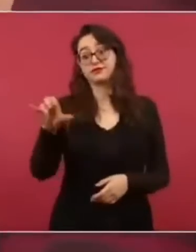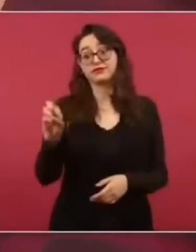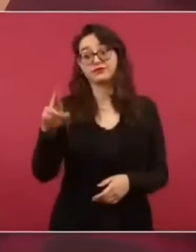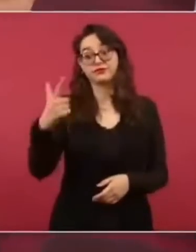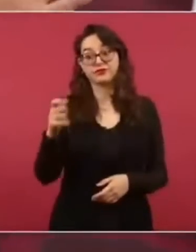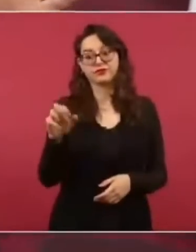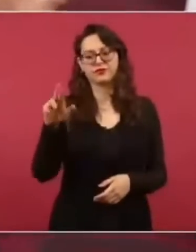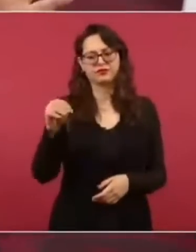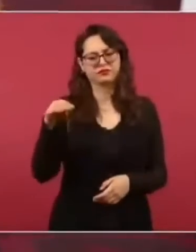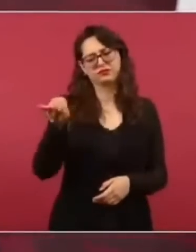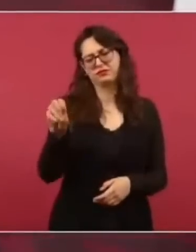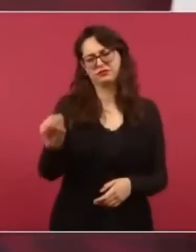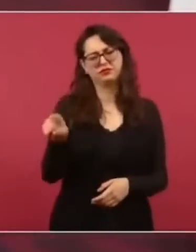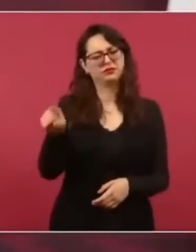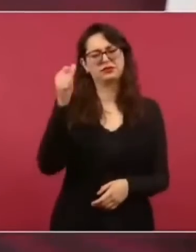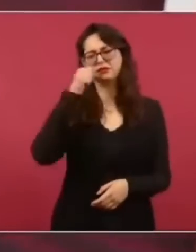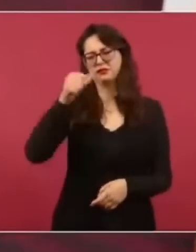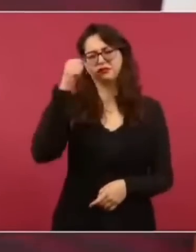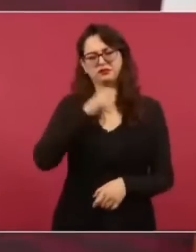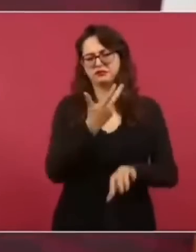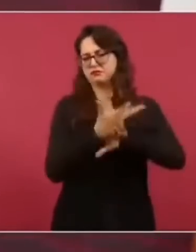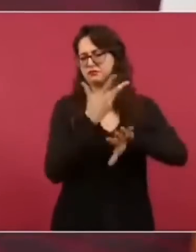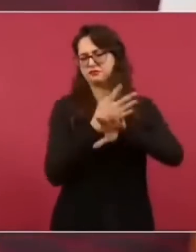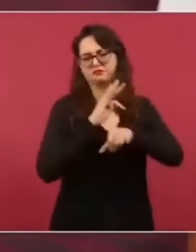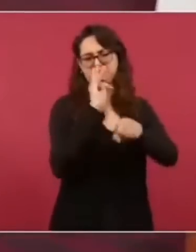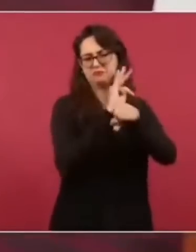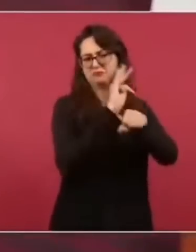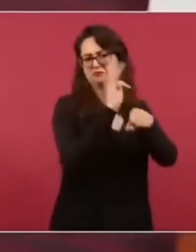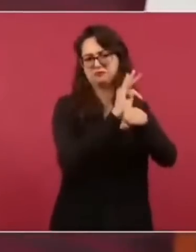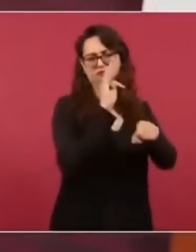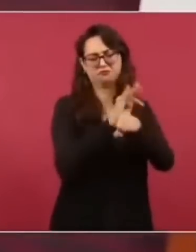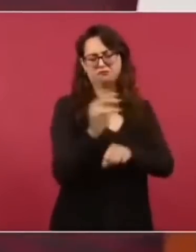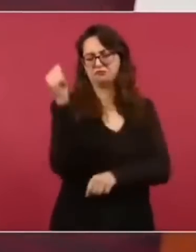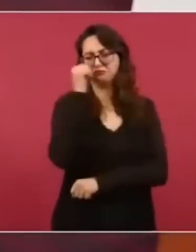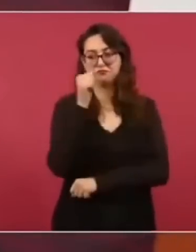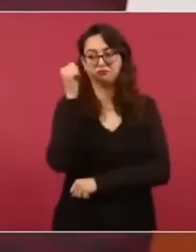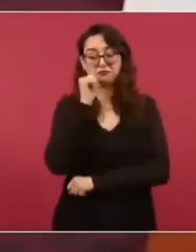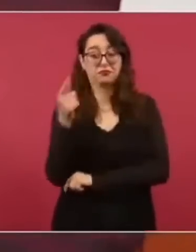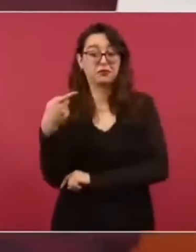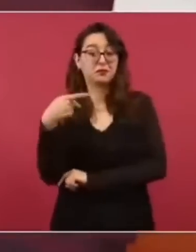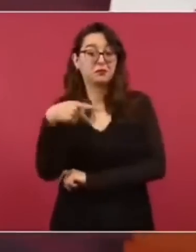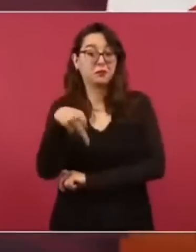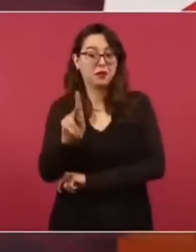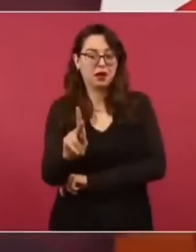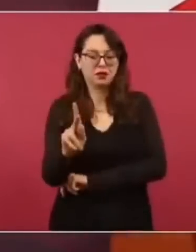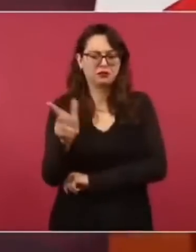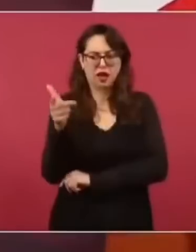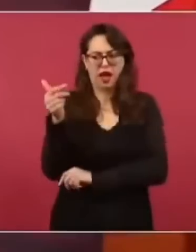aparentaba, ¿no?, ser independiente. El proceso,